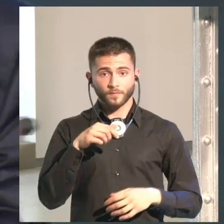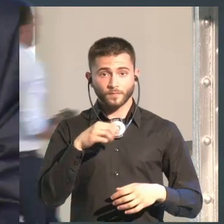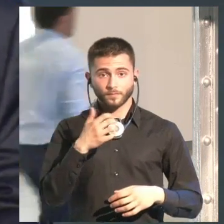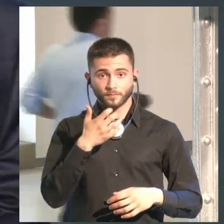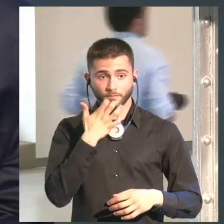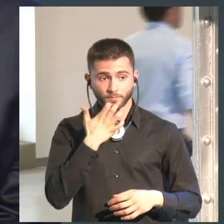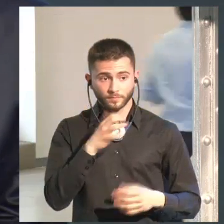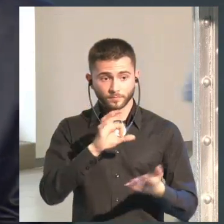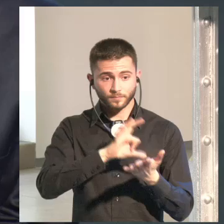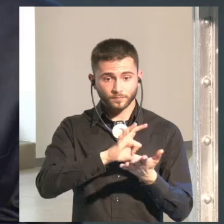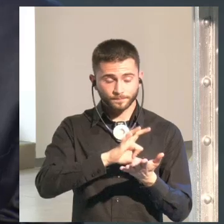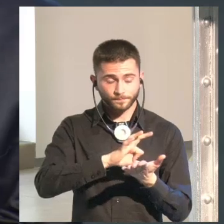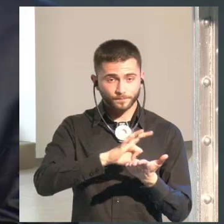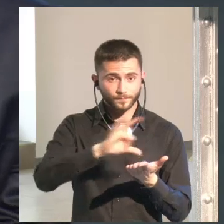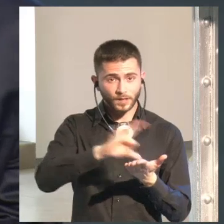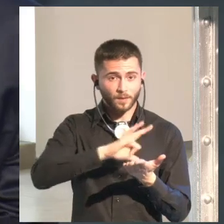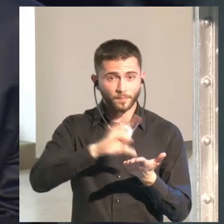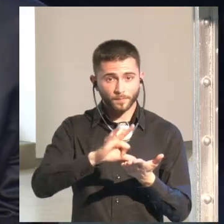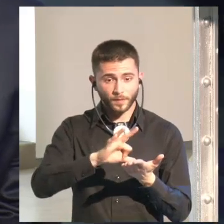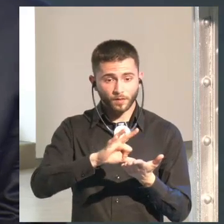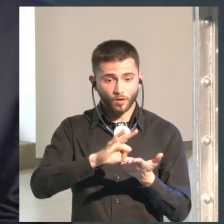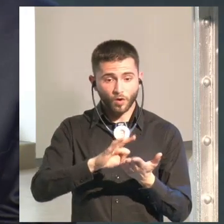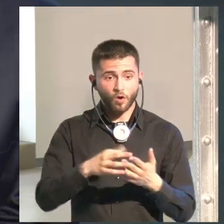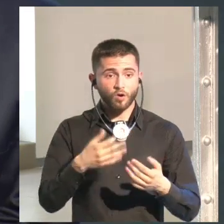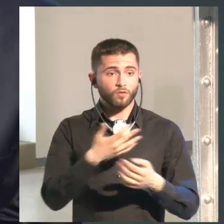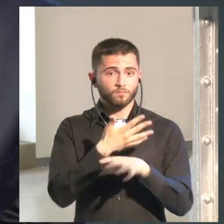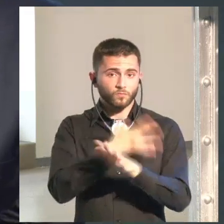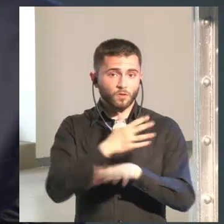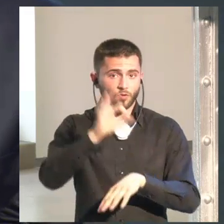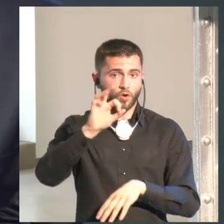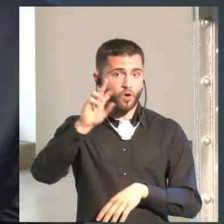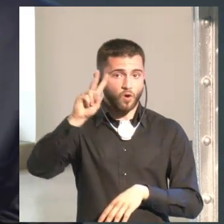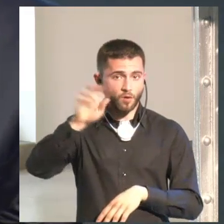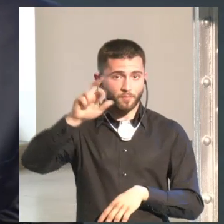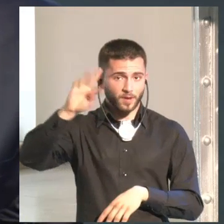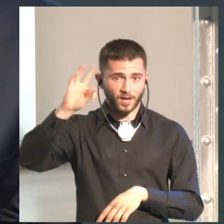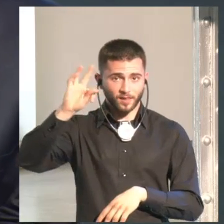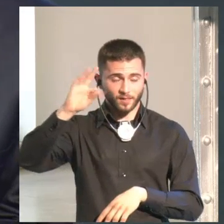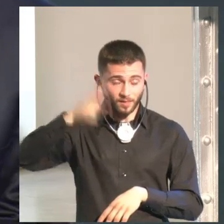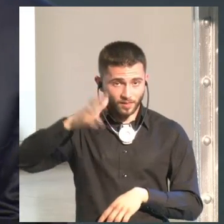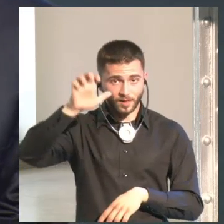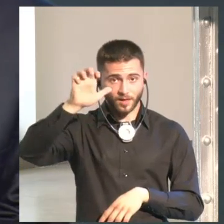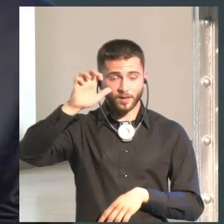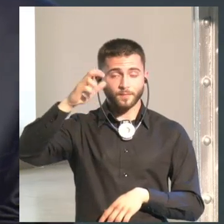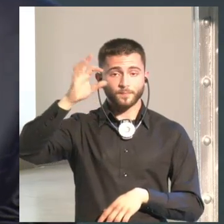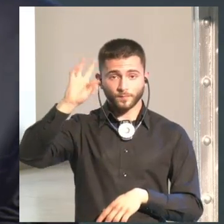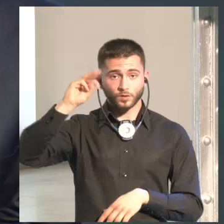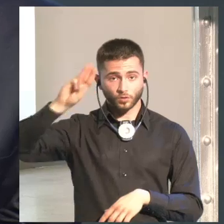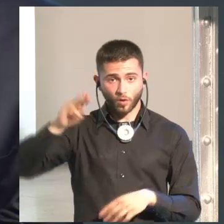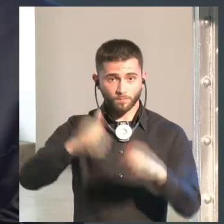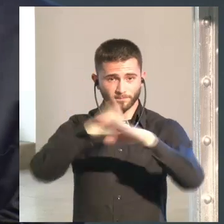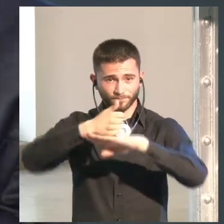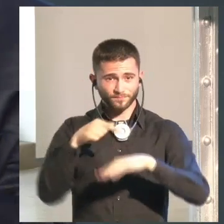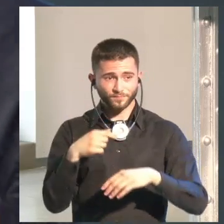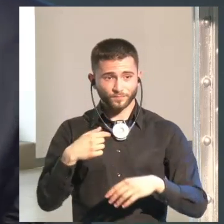cuando el servicio es provisto por un jugador over the top. Entonces, nosotros lo que proponemos en este capítulo es